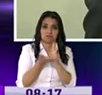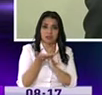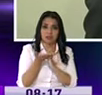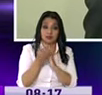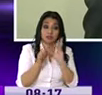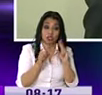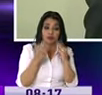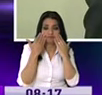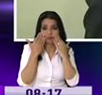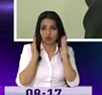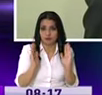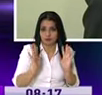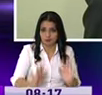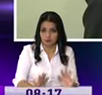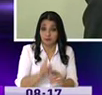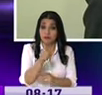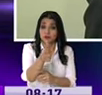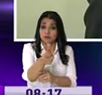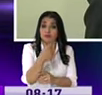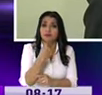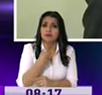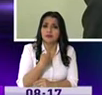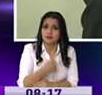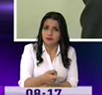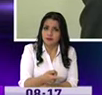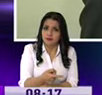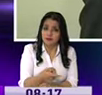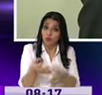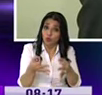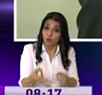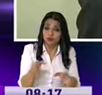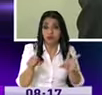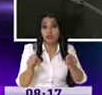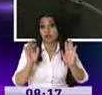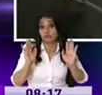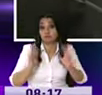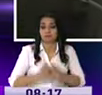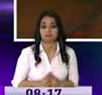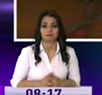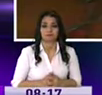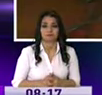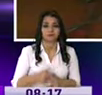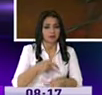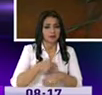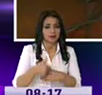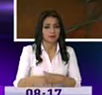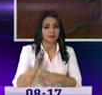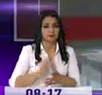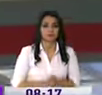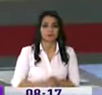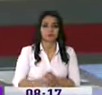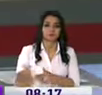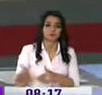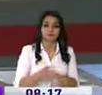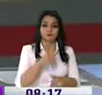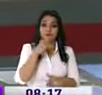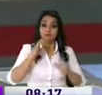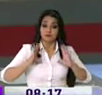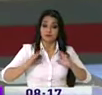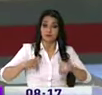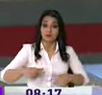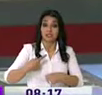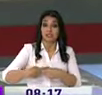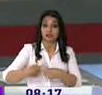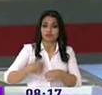Y sabremos también lo que usted dice, vecino, si es justo o no es justo. El tiempo nos dirá. Durante este feriado en Quito trabajaron más